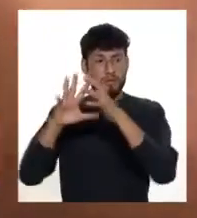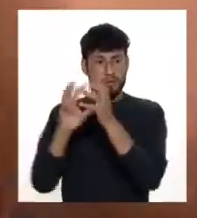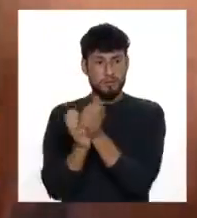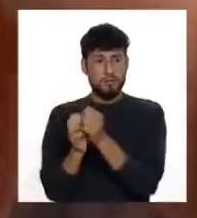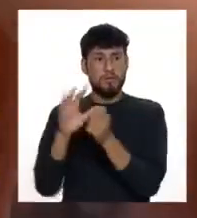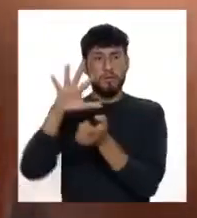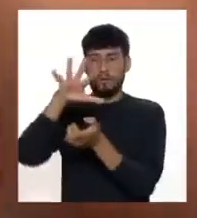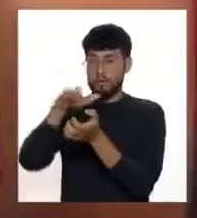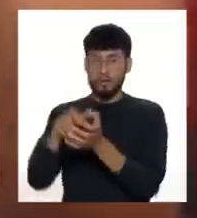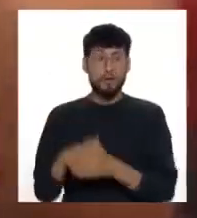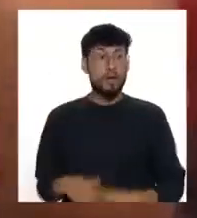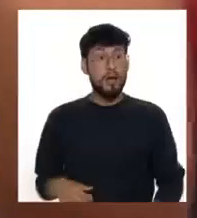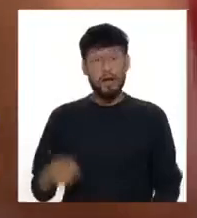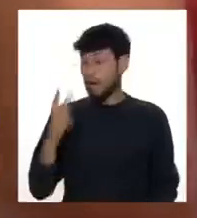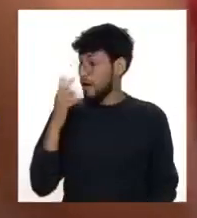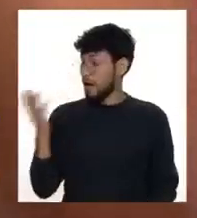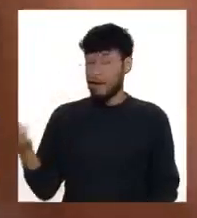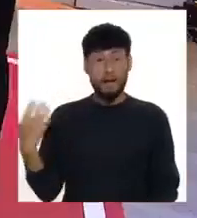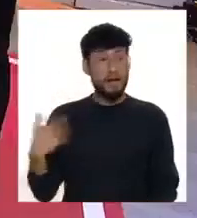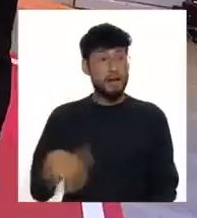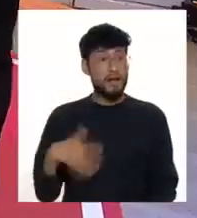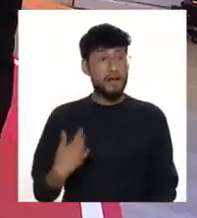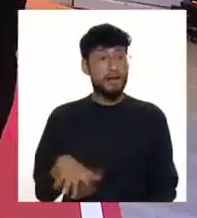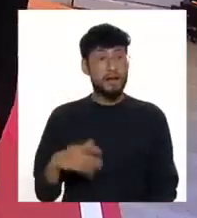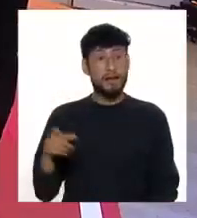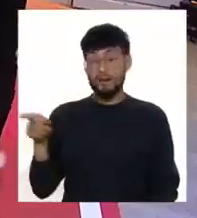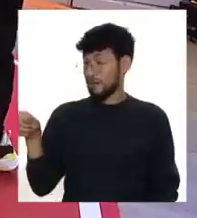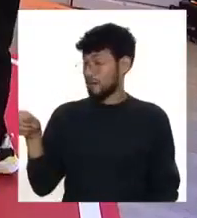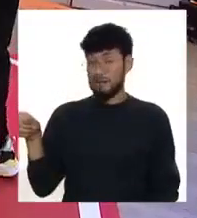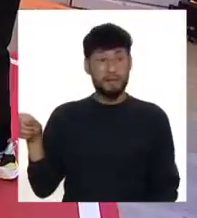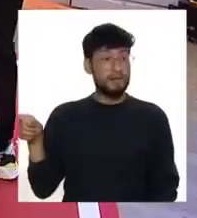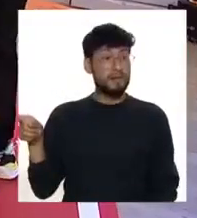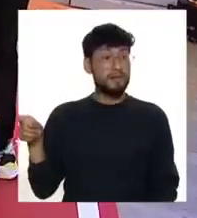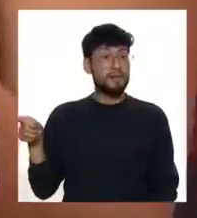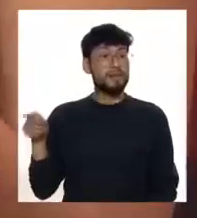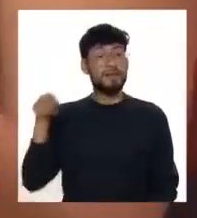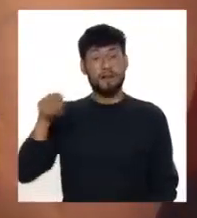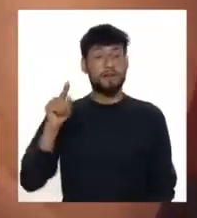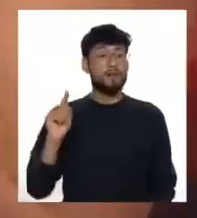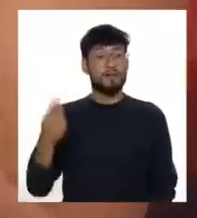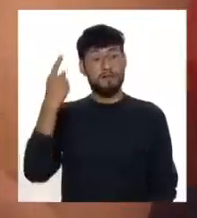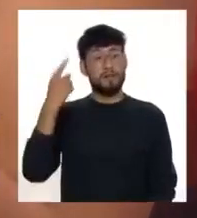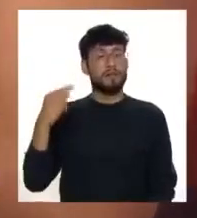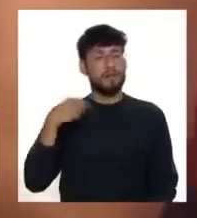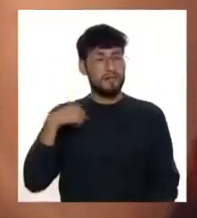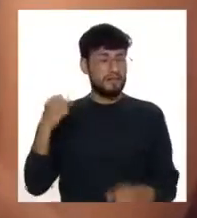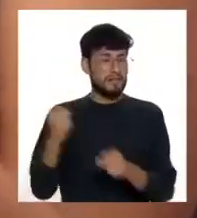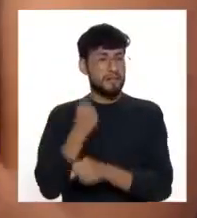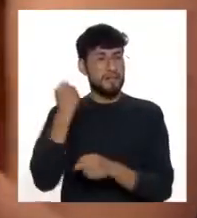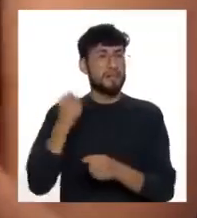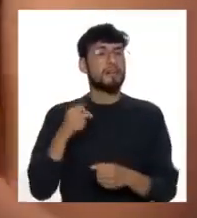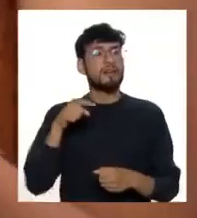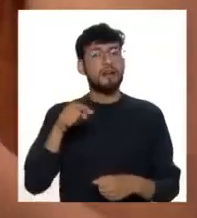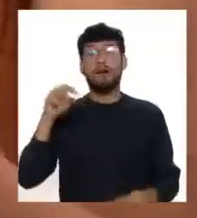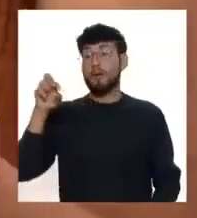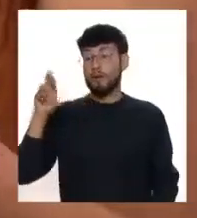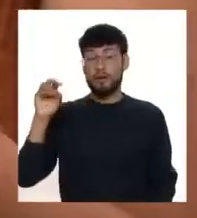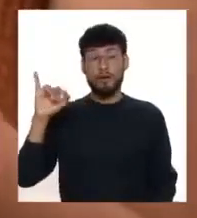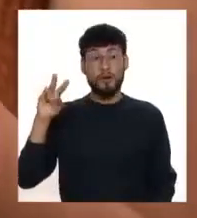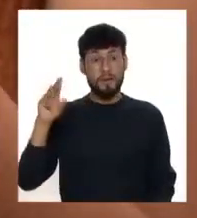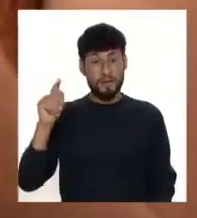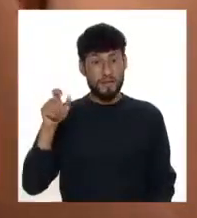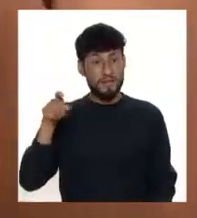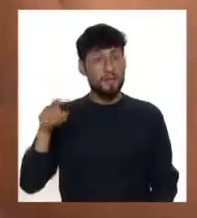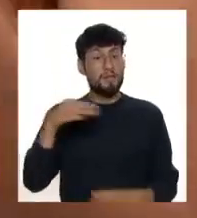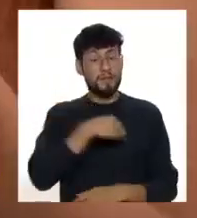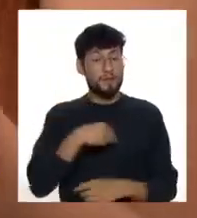utilizar Mira se amoldan a todo tipo de superficies y este fue el primer fondo que ganamos eh con proin el Ministerio de